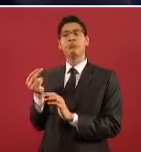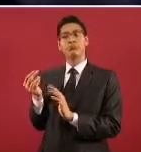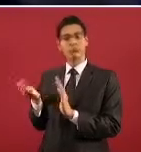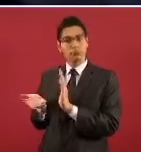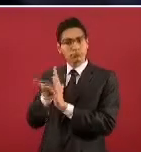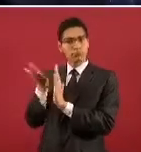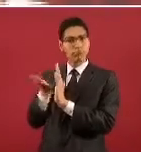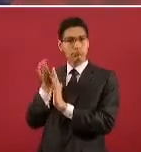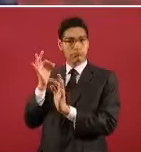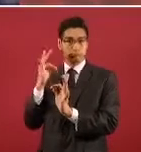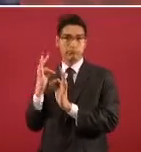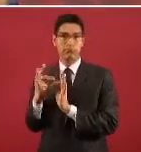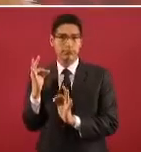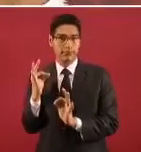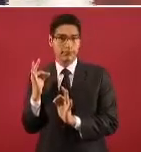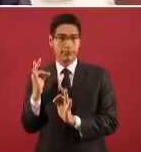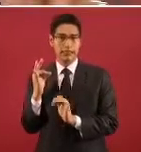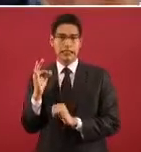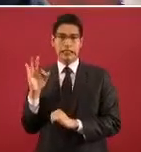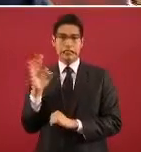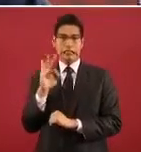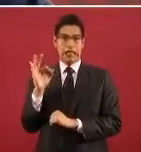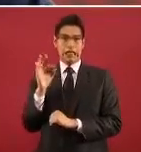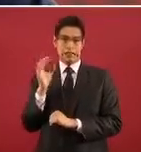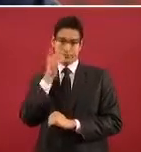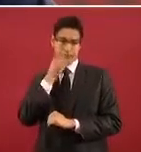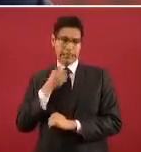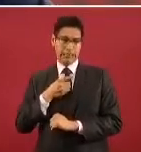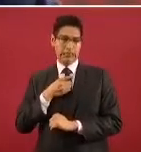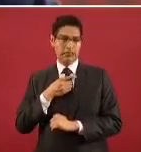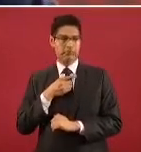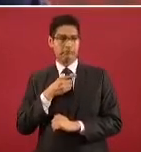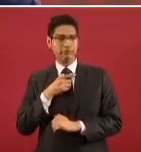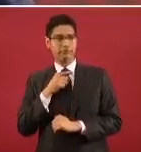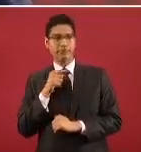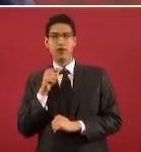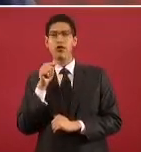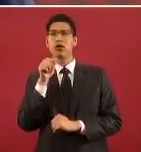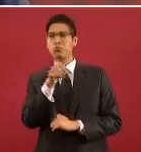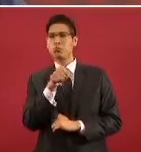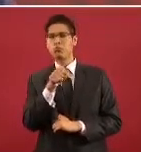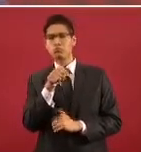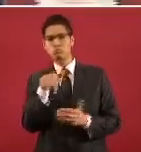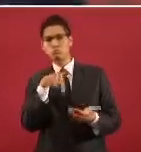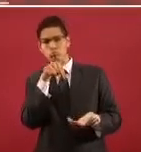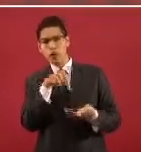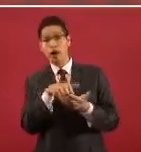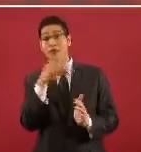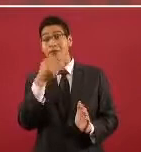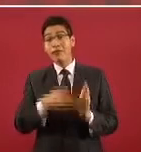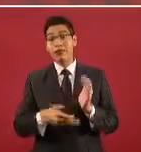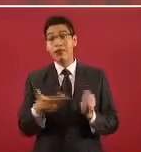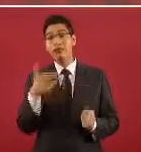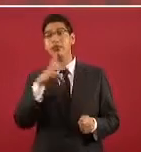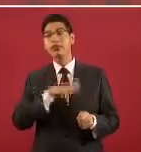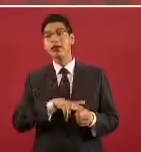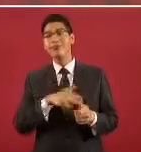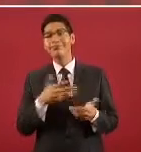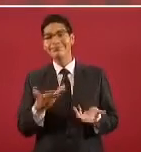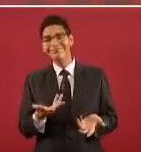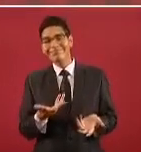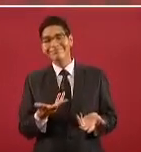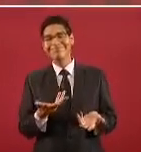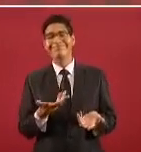Si me dicen, hace falta un hospital en este pueblo, pues